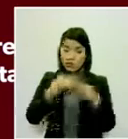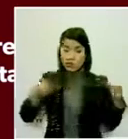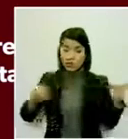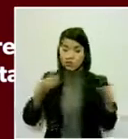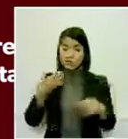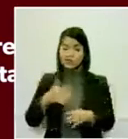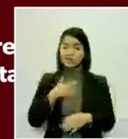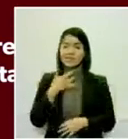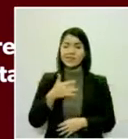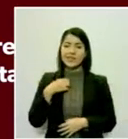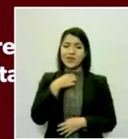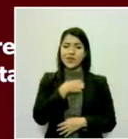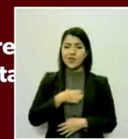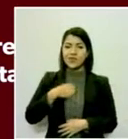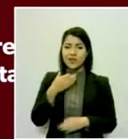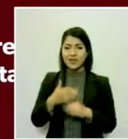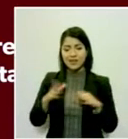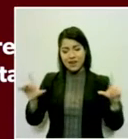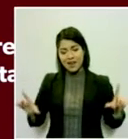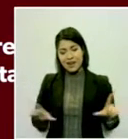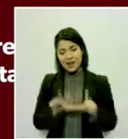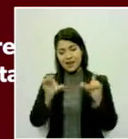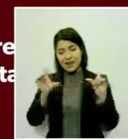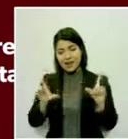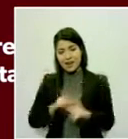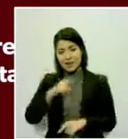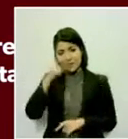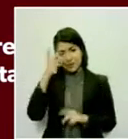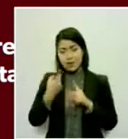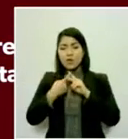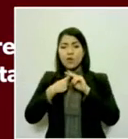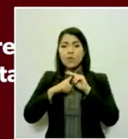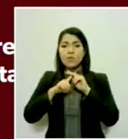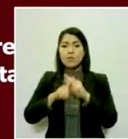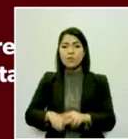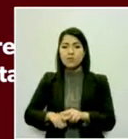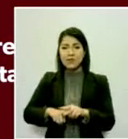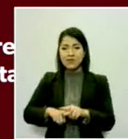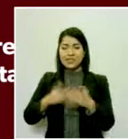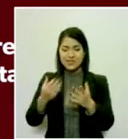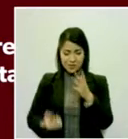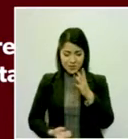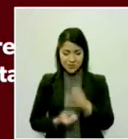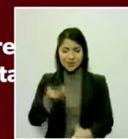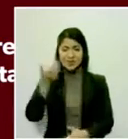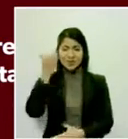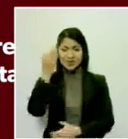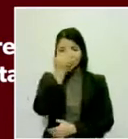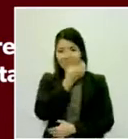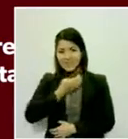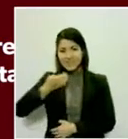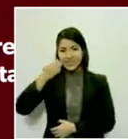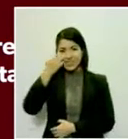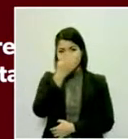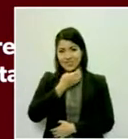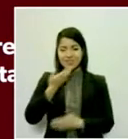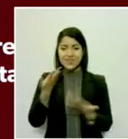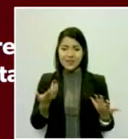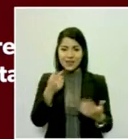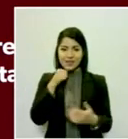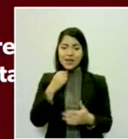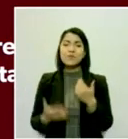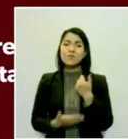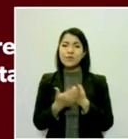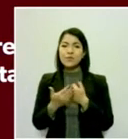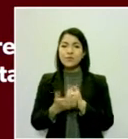contentos, preparados y listos para arrancar este nuevo ciclo escolar. En un momento más estaremos dándoles